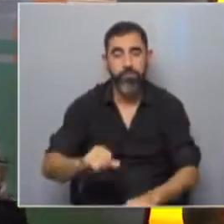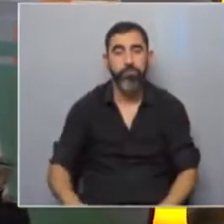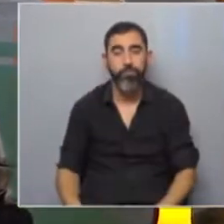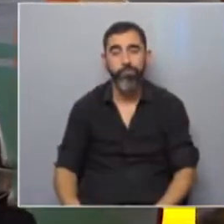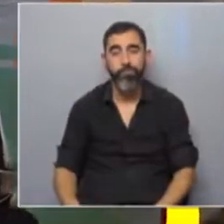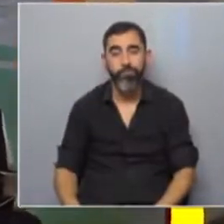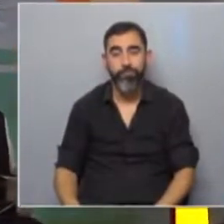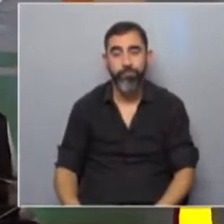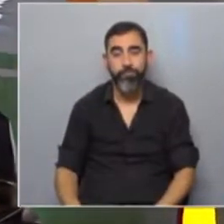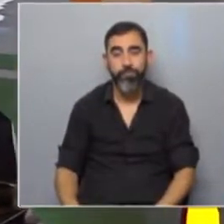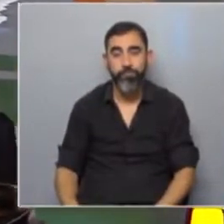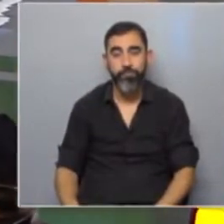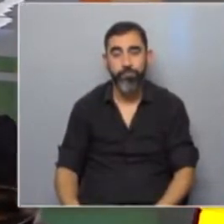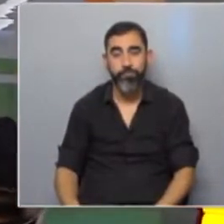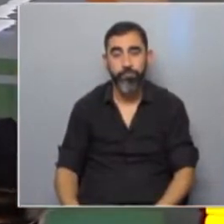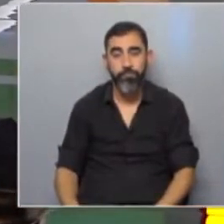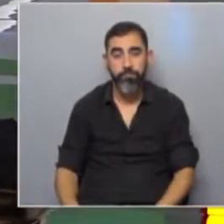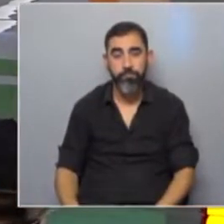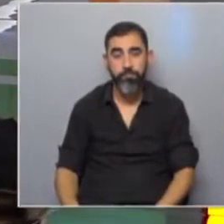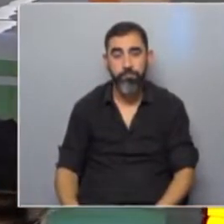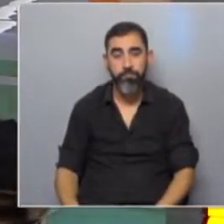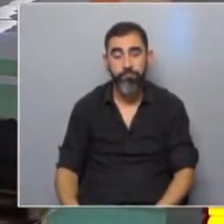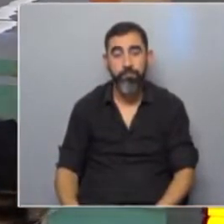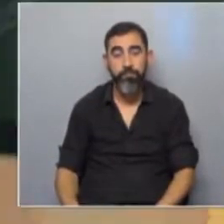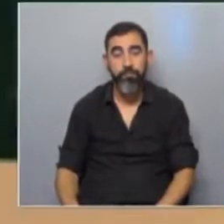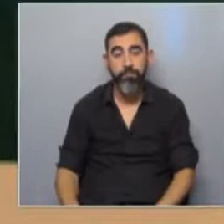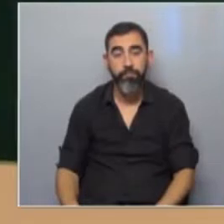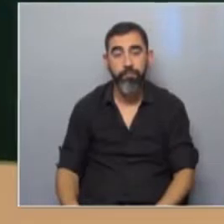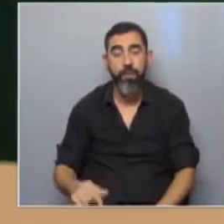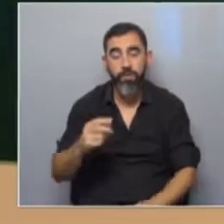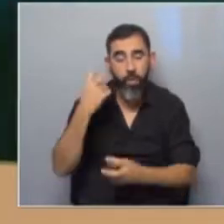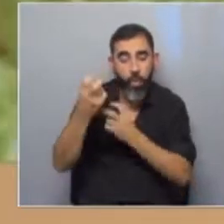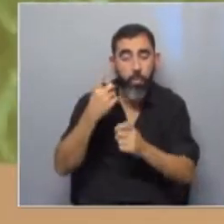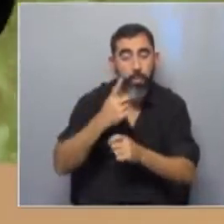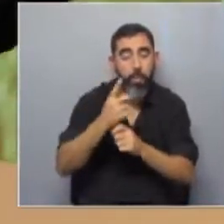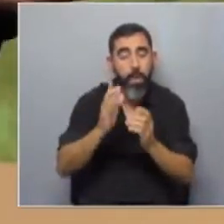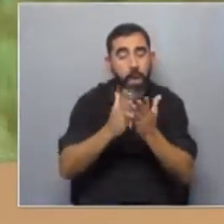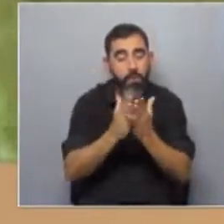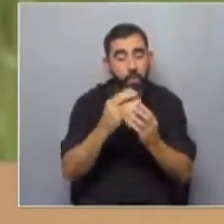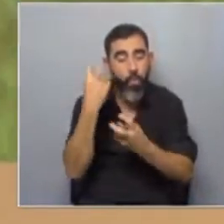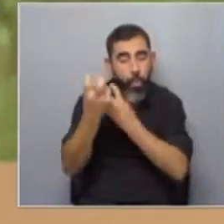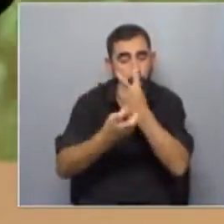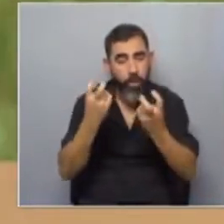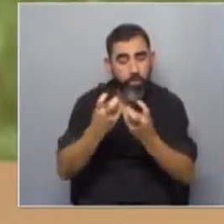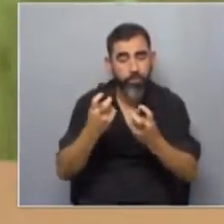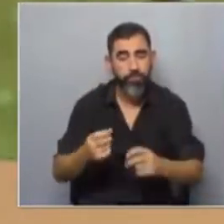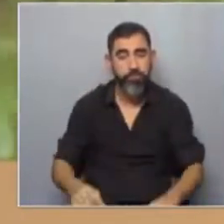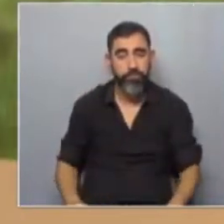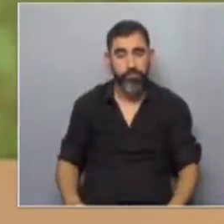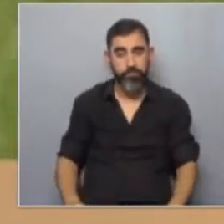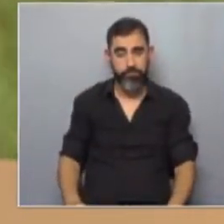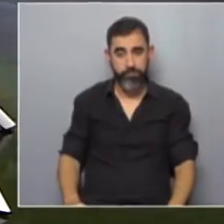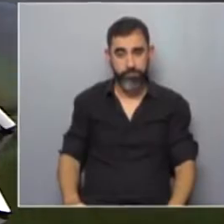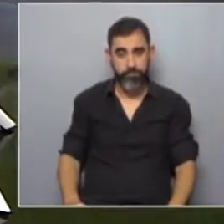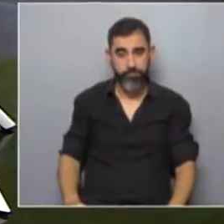por miedo, porque desconocimiento. Y bueno, fue ese el último registro de guaraguazú en